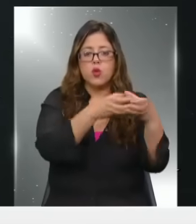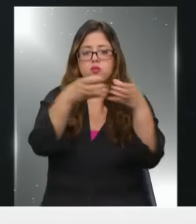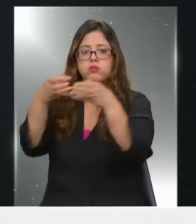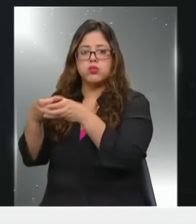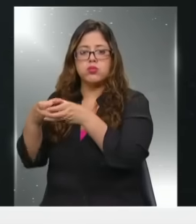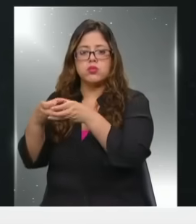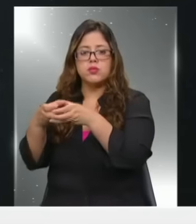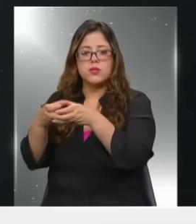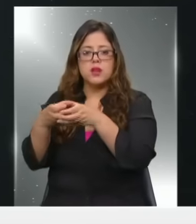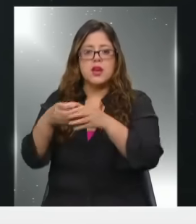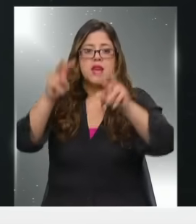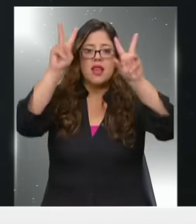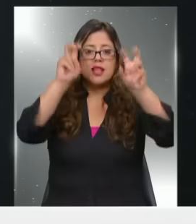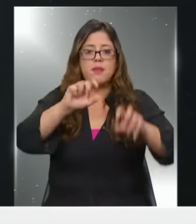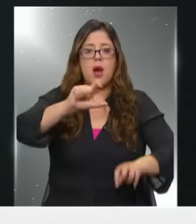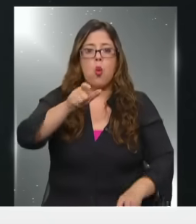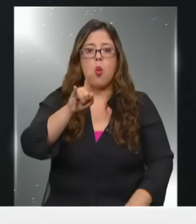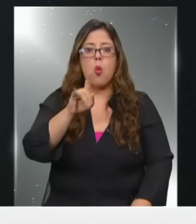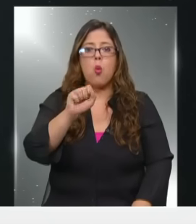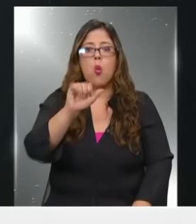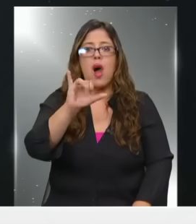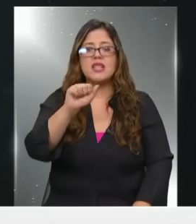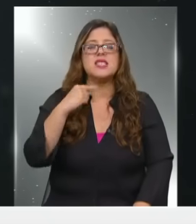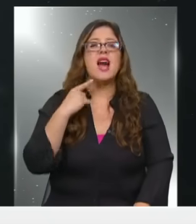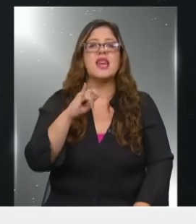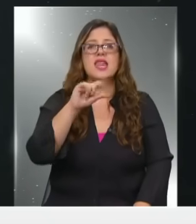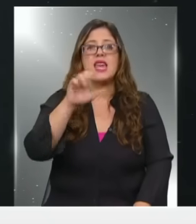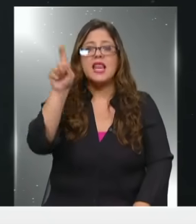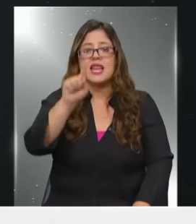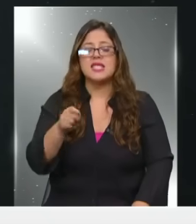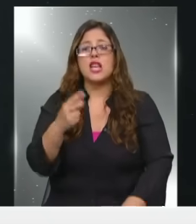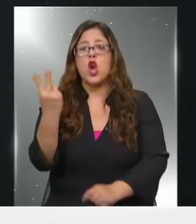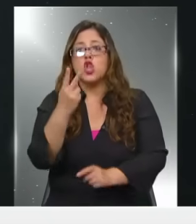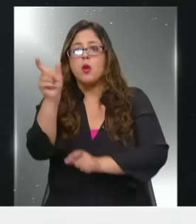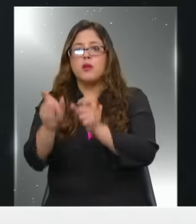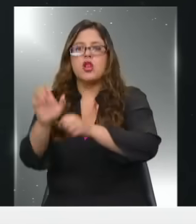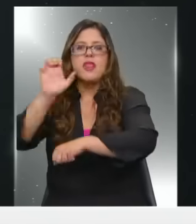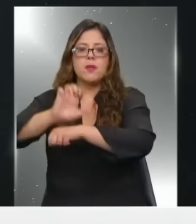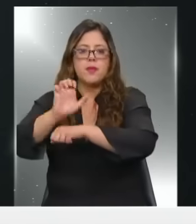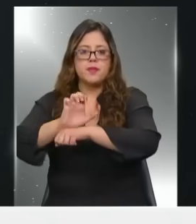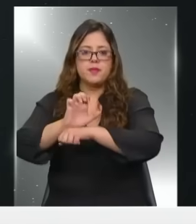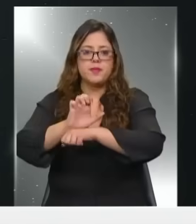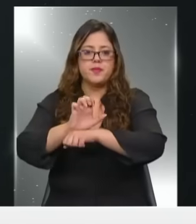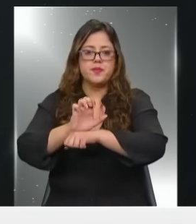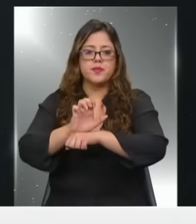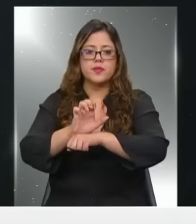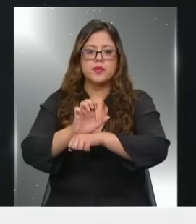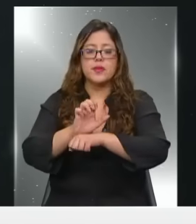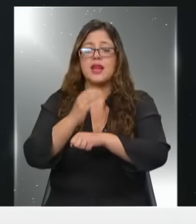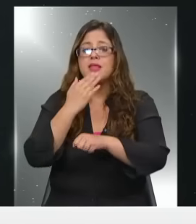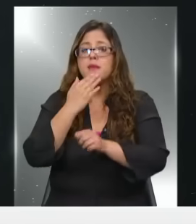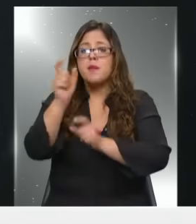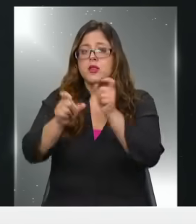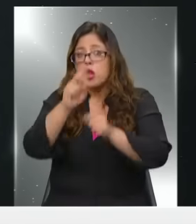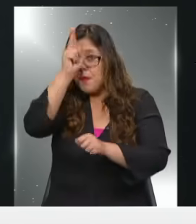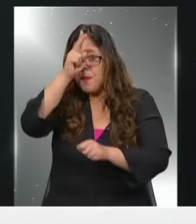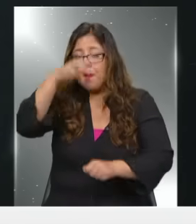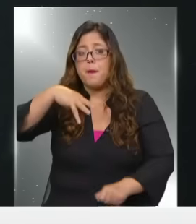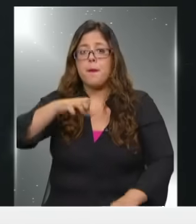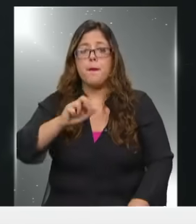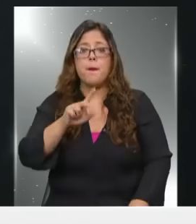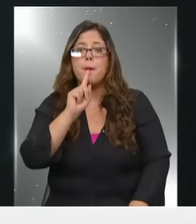bandas. Por el lado de los guayaquiles, los hermanos ecuatorianos Irving y Eddie Ureta Chinga, junto a los peruanos